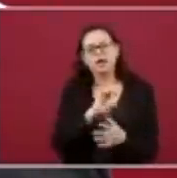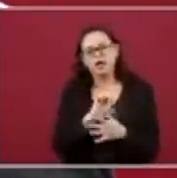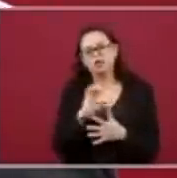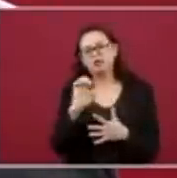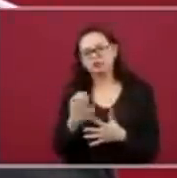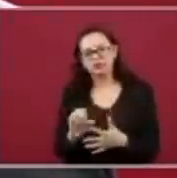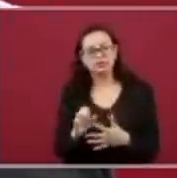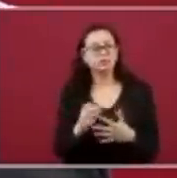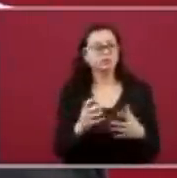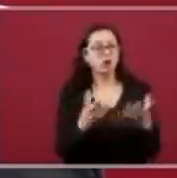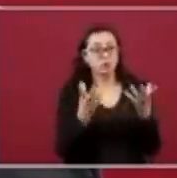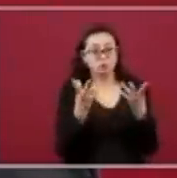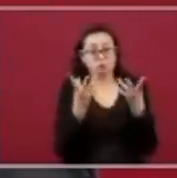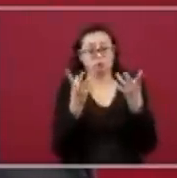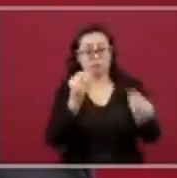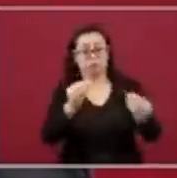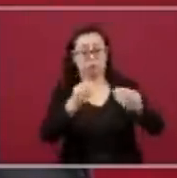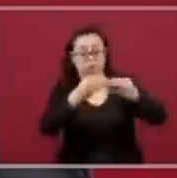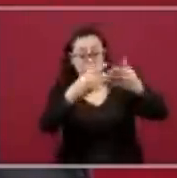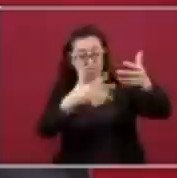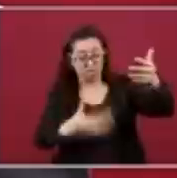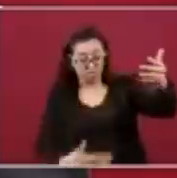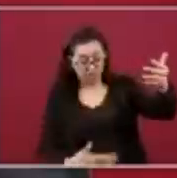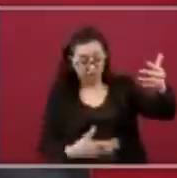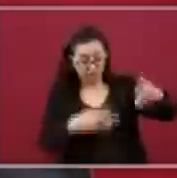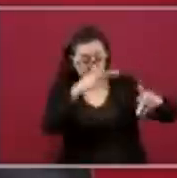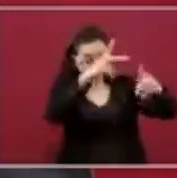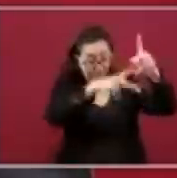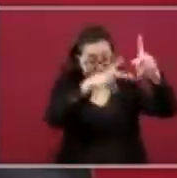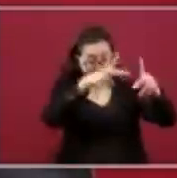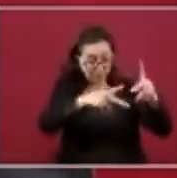reprogramar la terminación de estas obras.